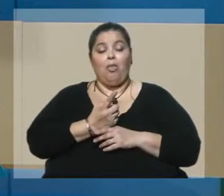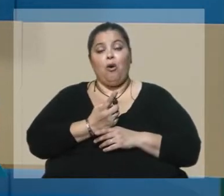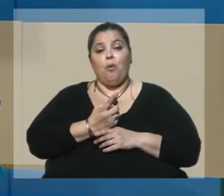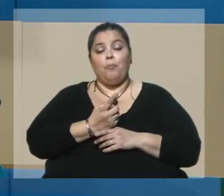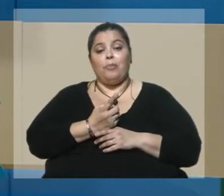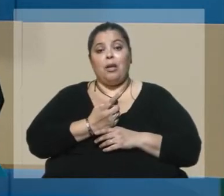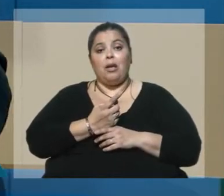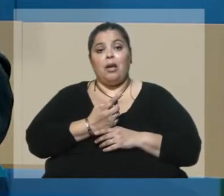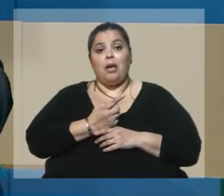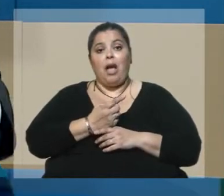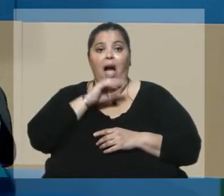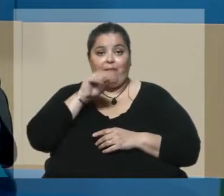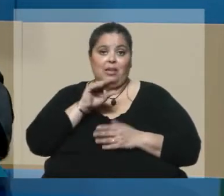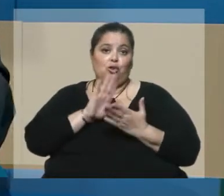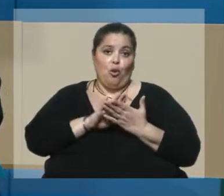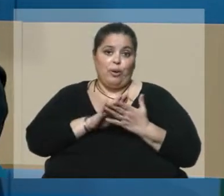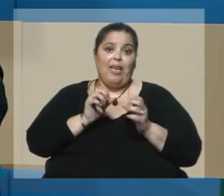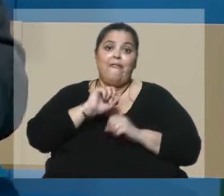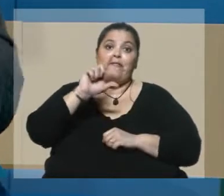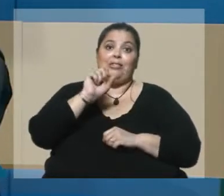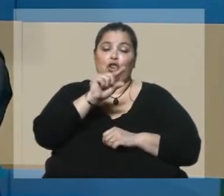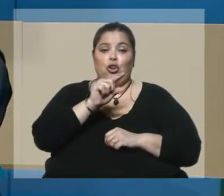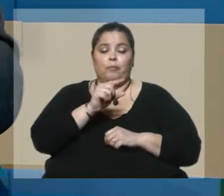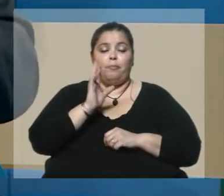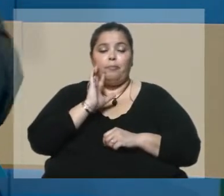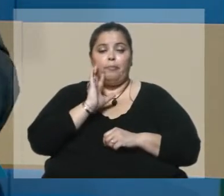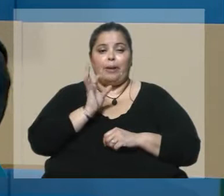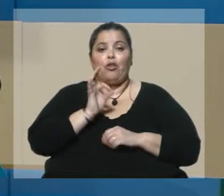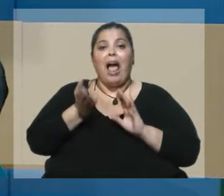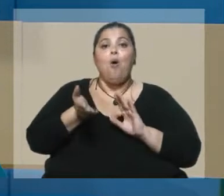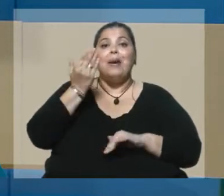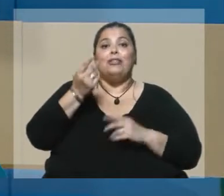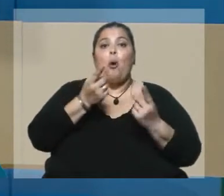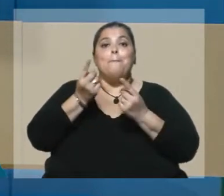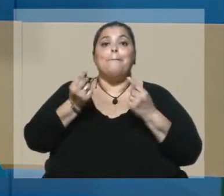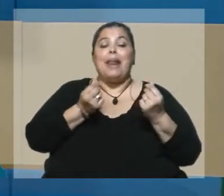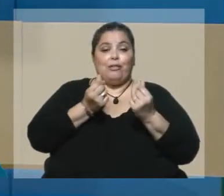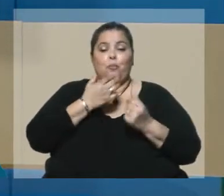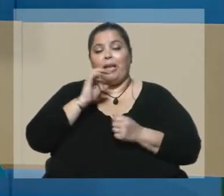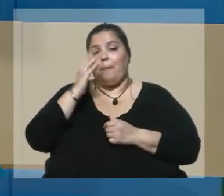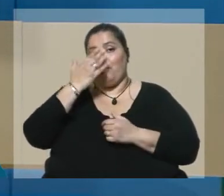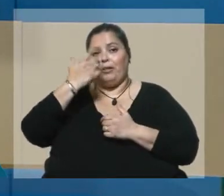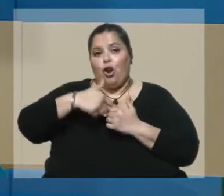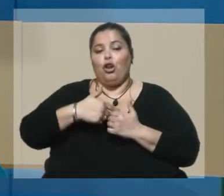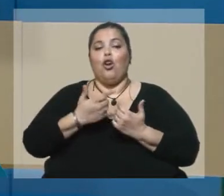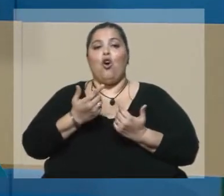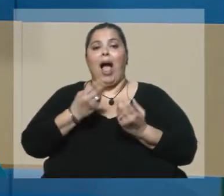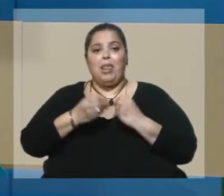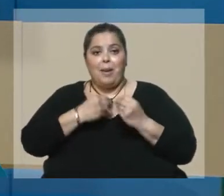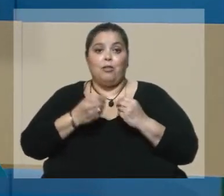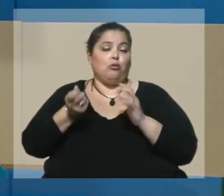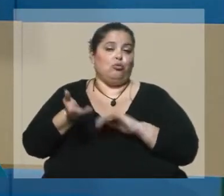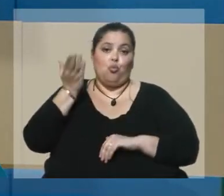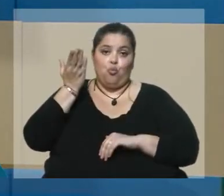hablábamos de la inflación en Estados Unidos este perdón el aumento de los precios de los commodities el petróleo de alimentos que movió para arriba